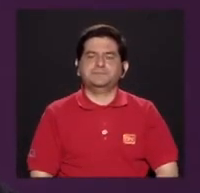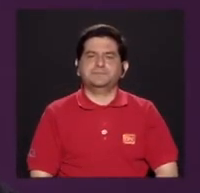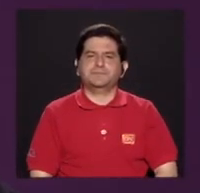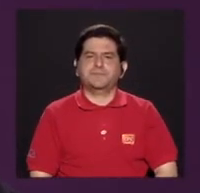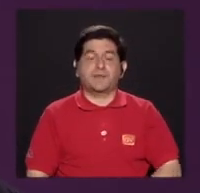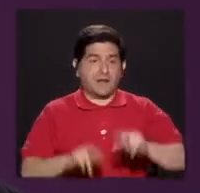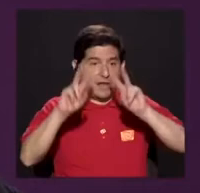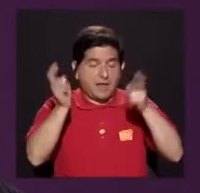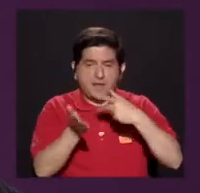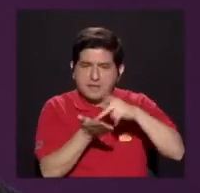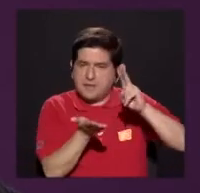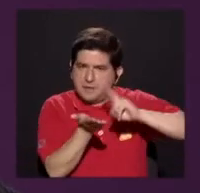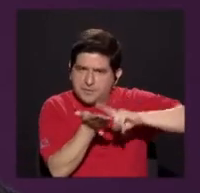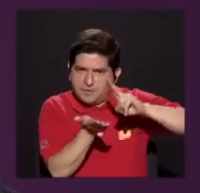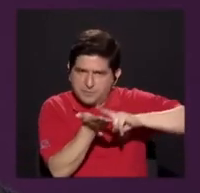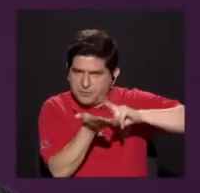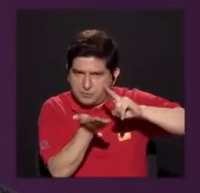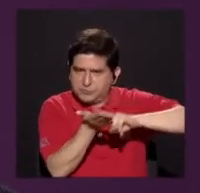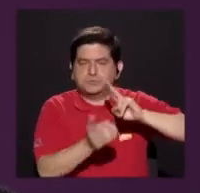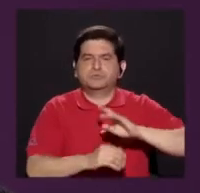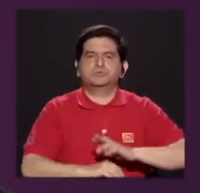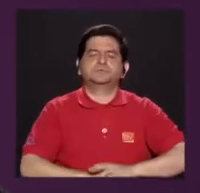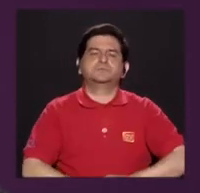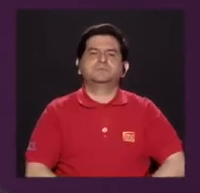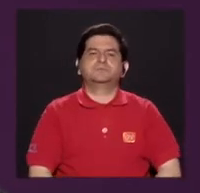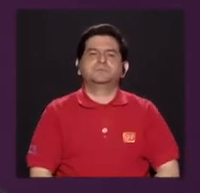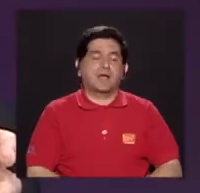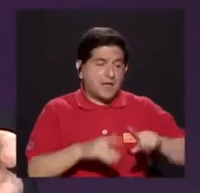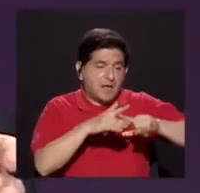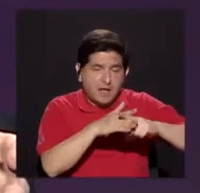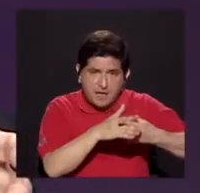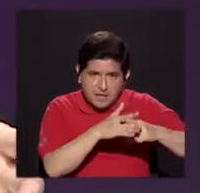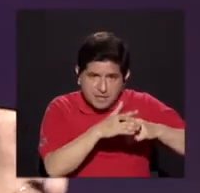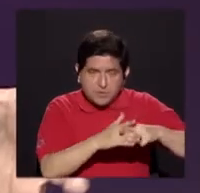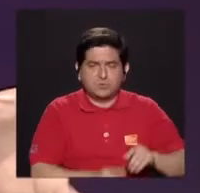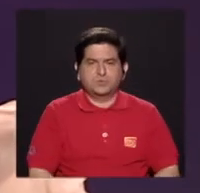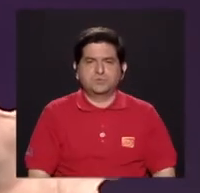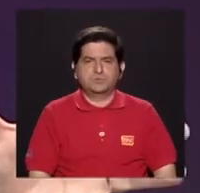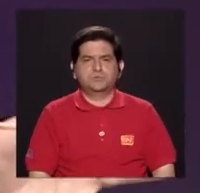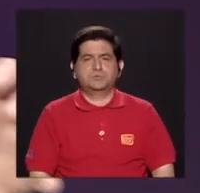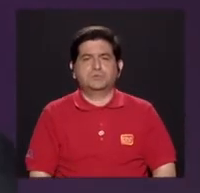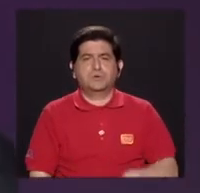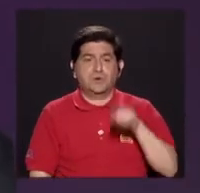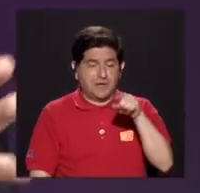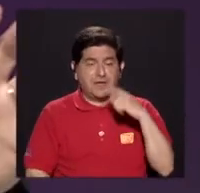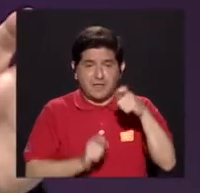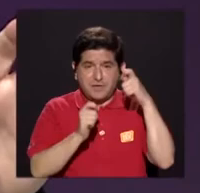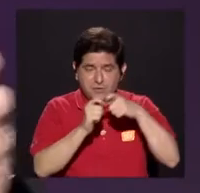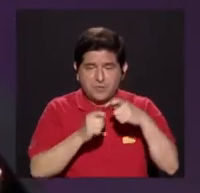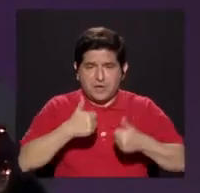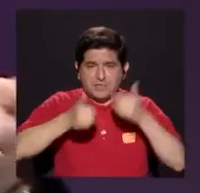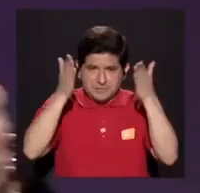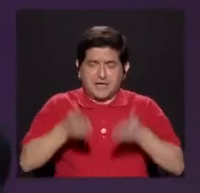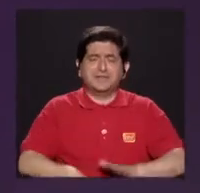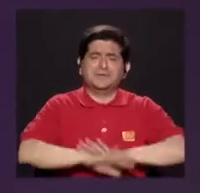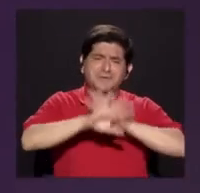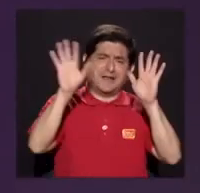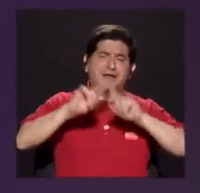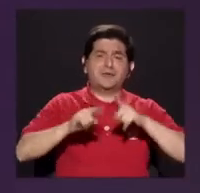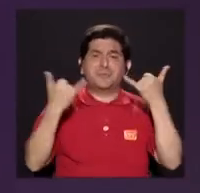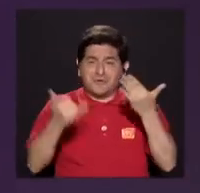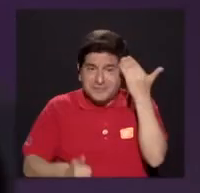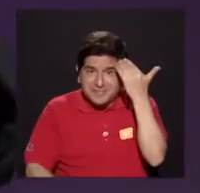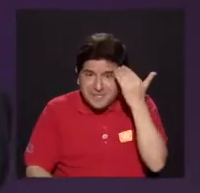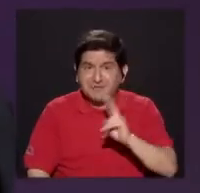en el tema tributario, en el tema digamos, el ajuste pero de los impuestos. Con determinado candidato. Claro, pero entonces estábamos advertidos